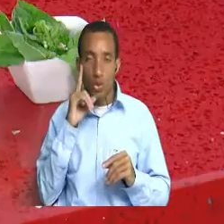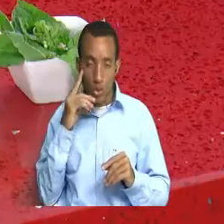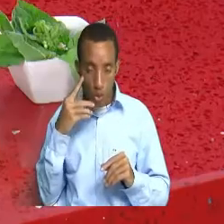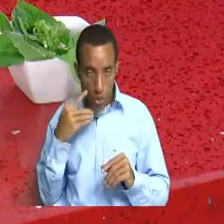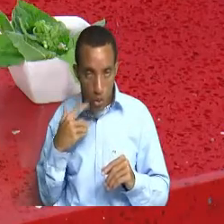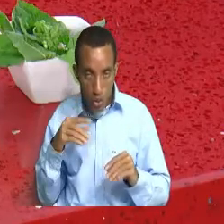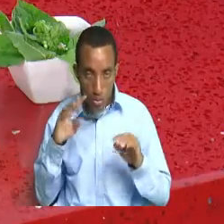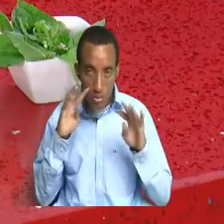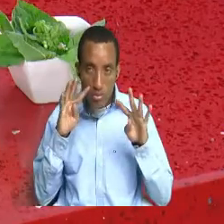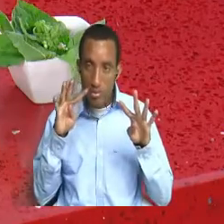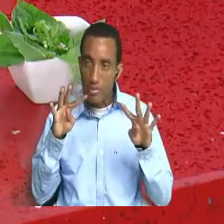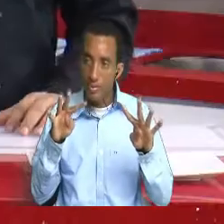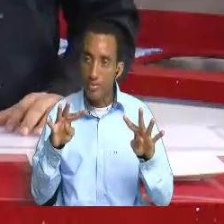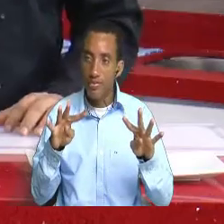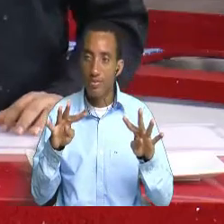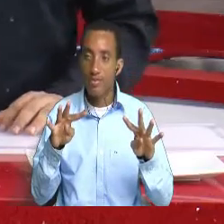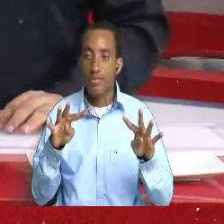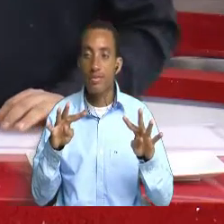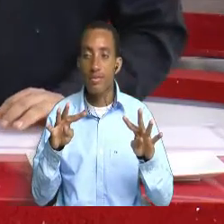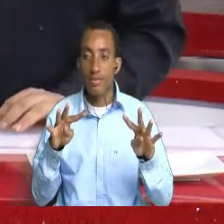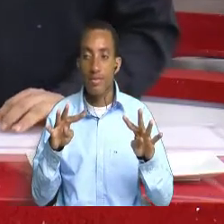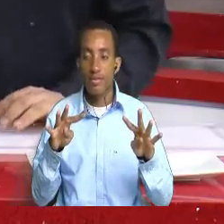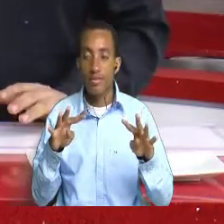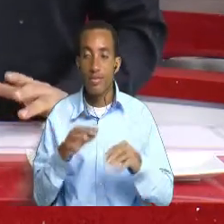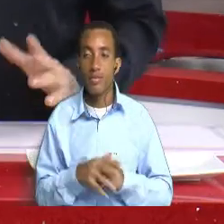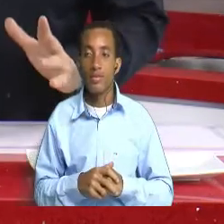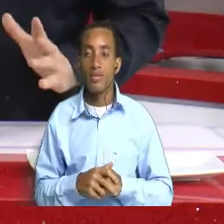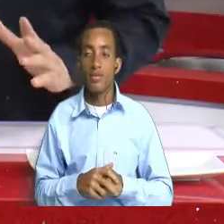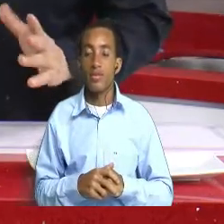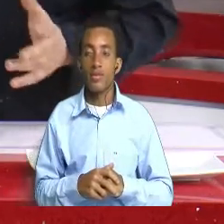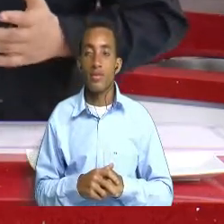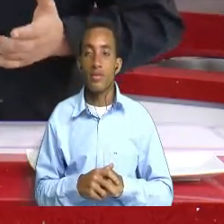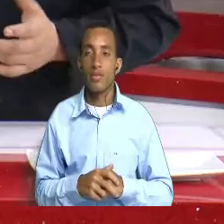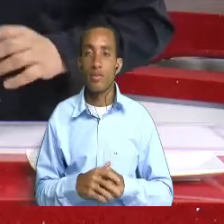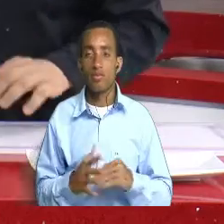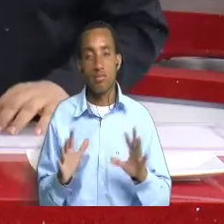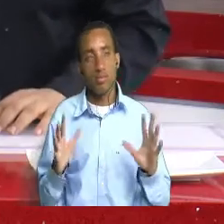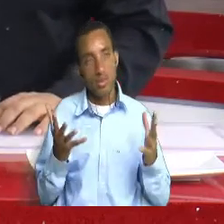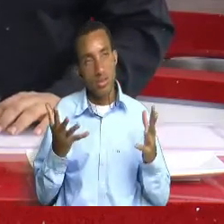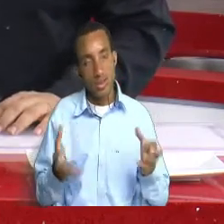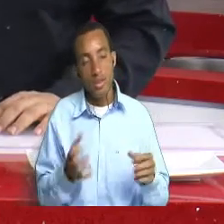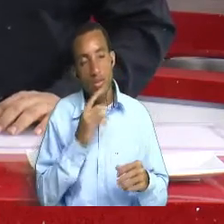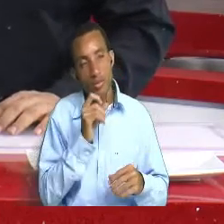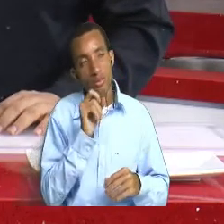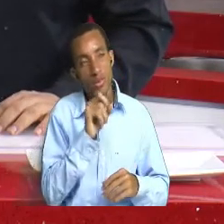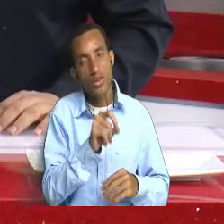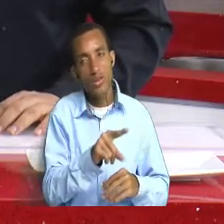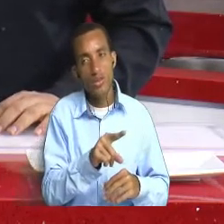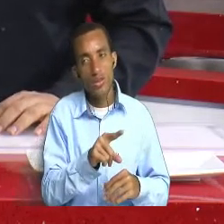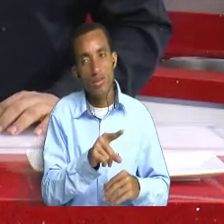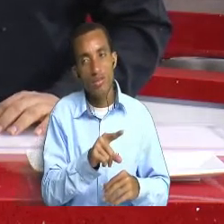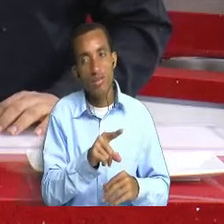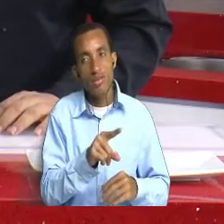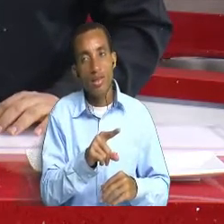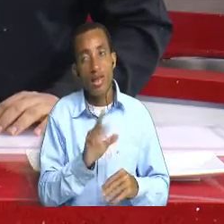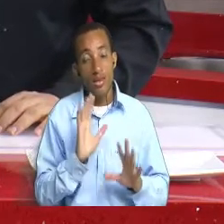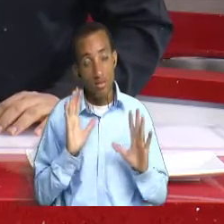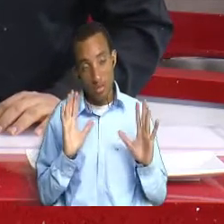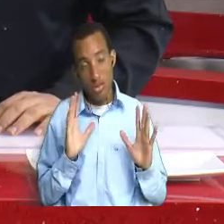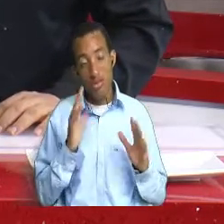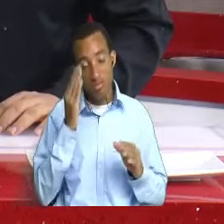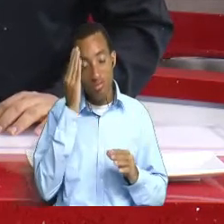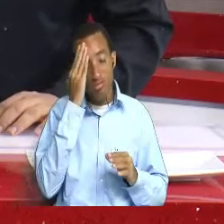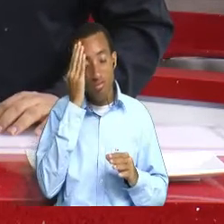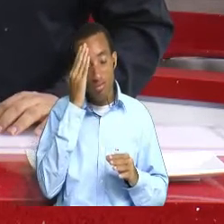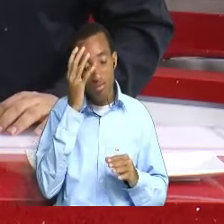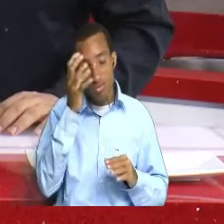aquí con nosotros bueno voy yo quisiera es preguntarte porque yo tengo conocimiento de que al